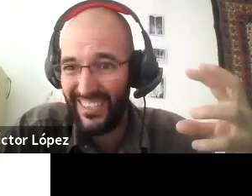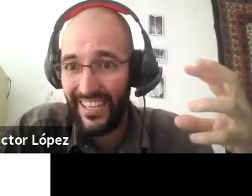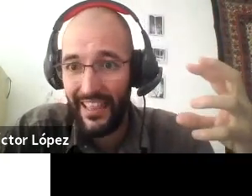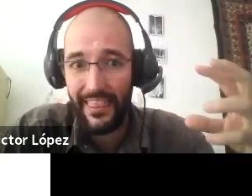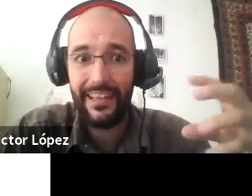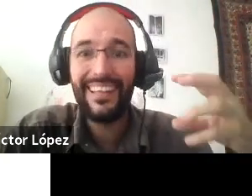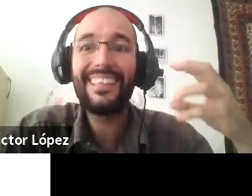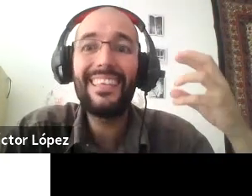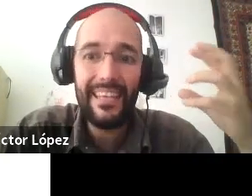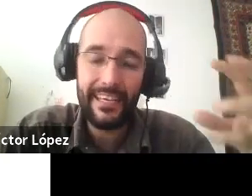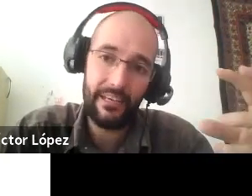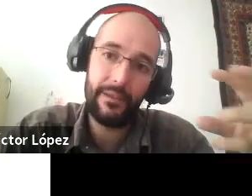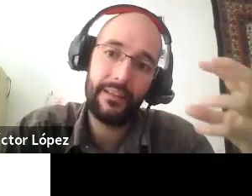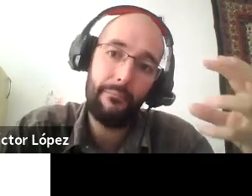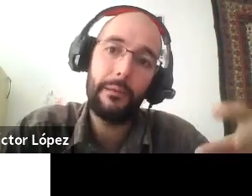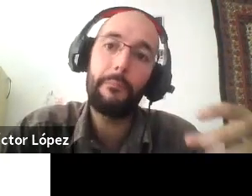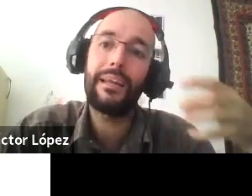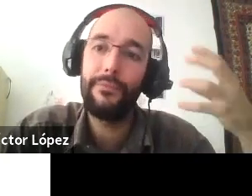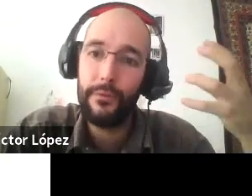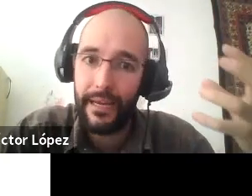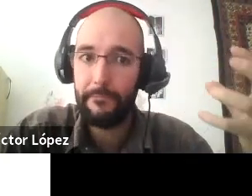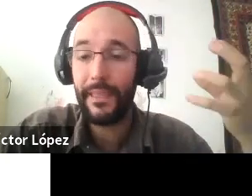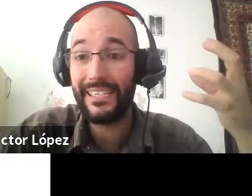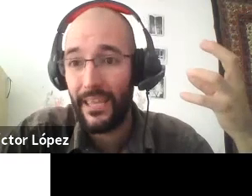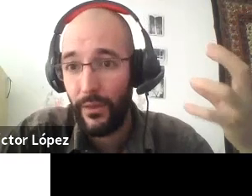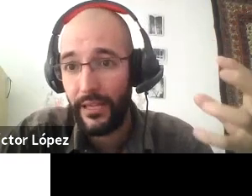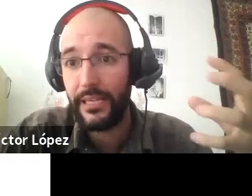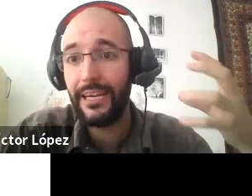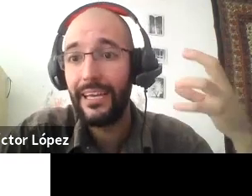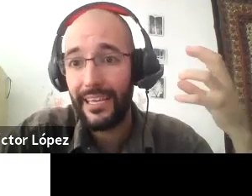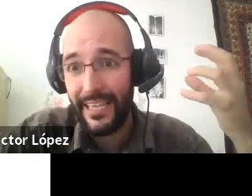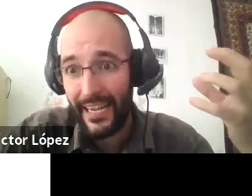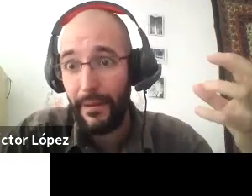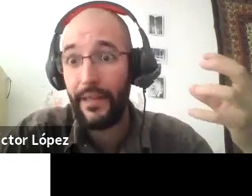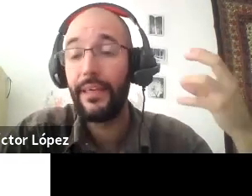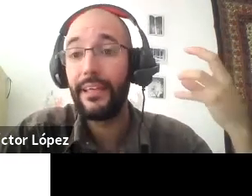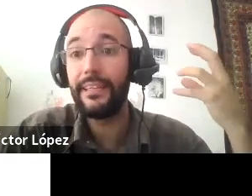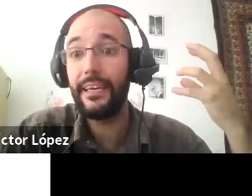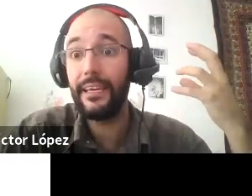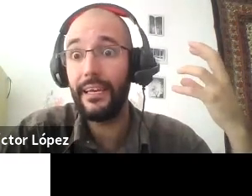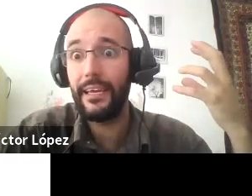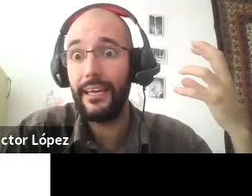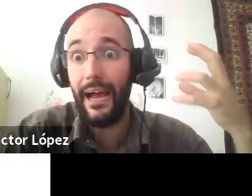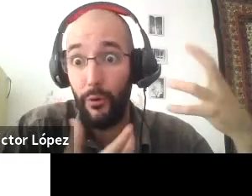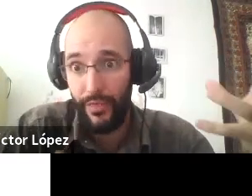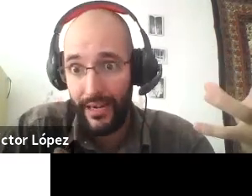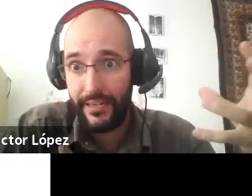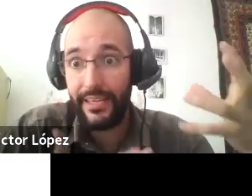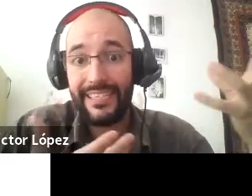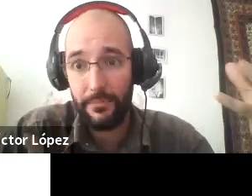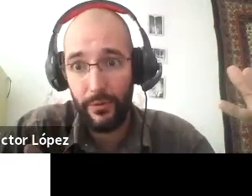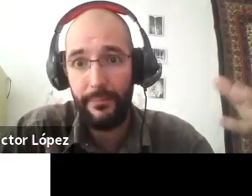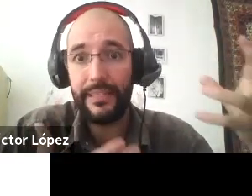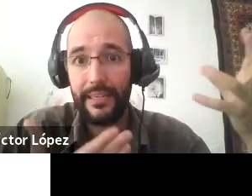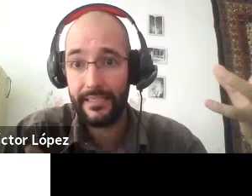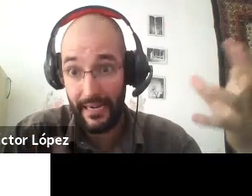objetivo de enseñanza, tiene que servir también para formar esta ciudadanía que sea capaz de abordar